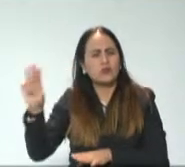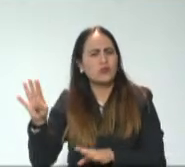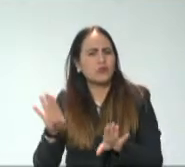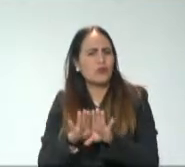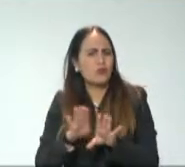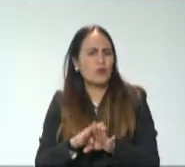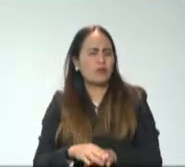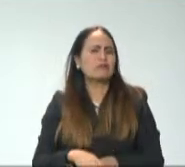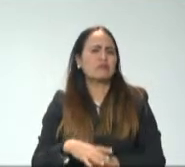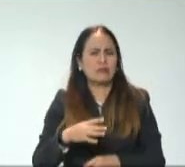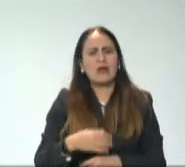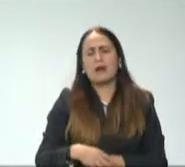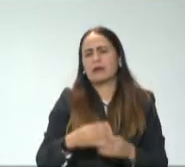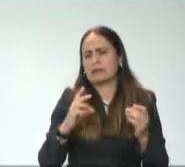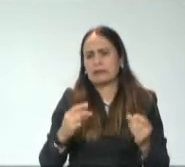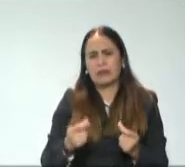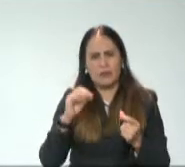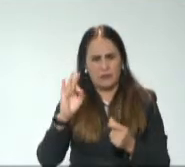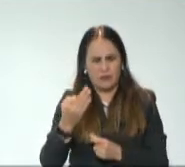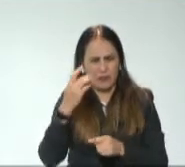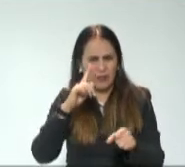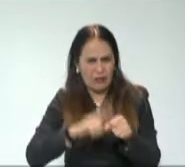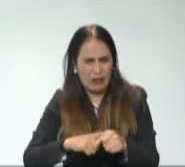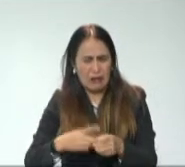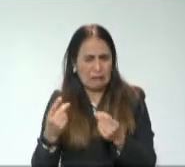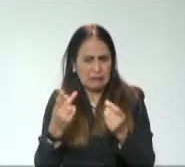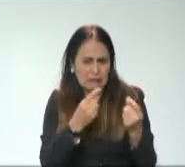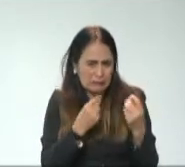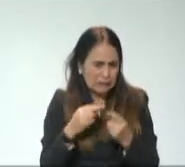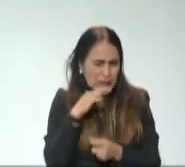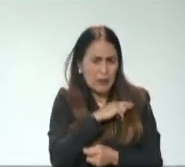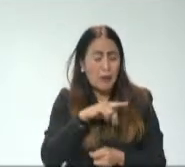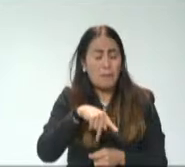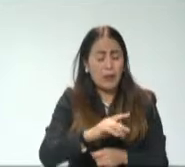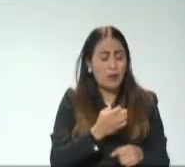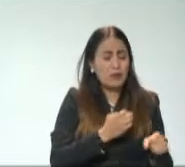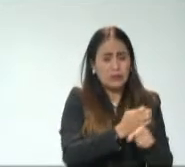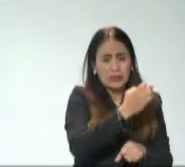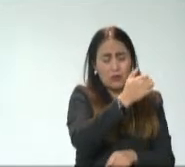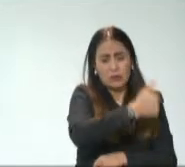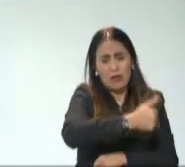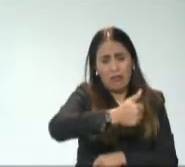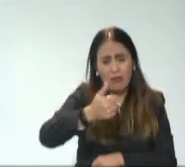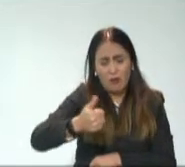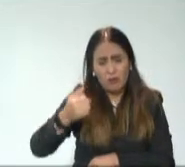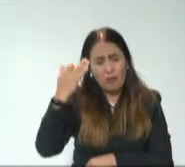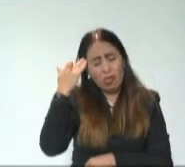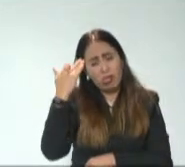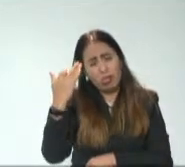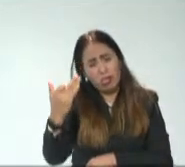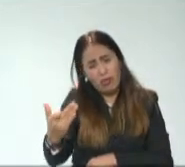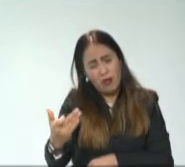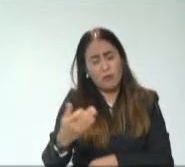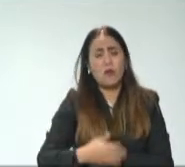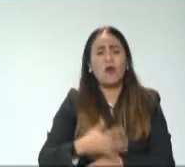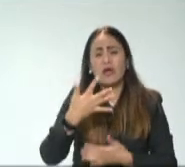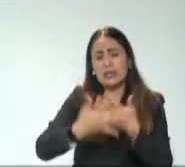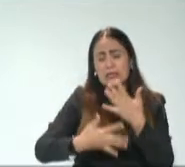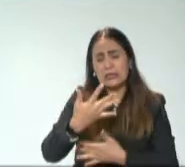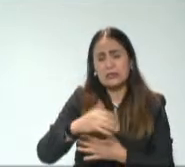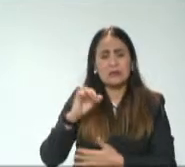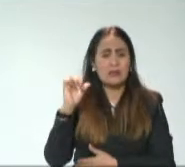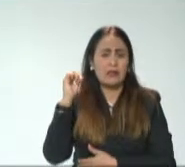a nivel Federal salió muy rápido pero a nivel Estatal se tardaron bastante eh Para ir el 15 de abril Yo creo que el